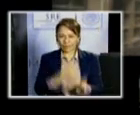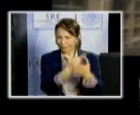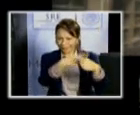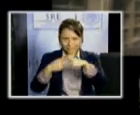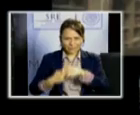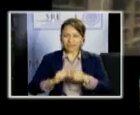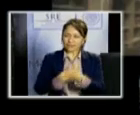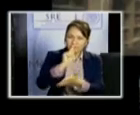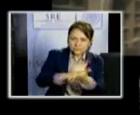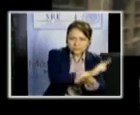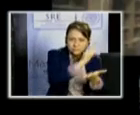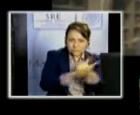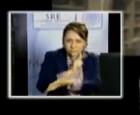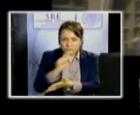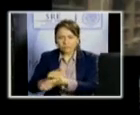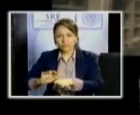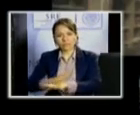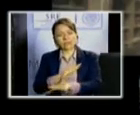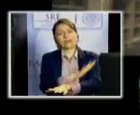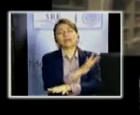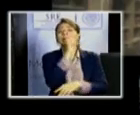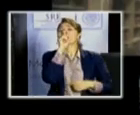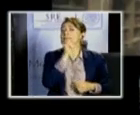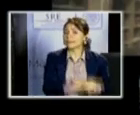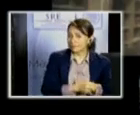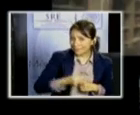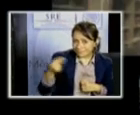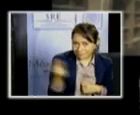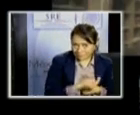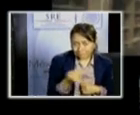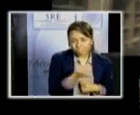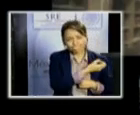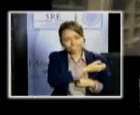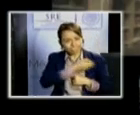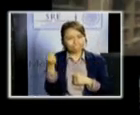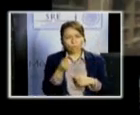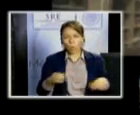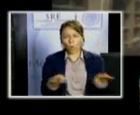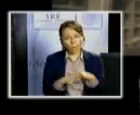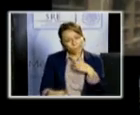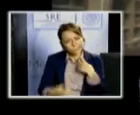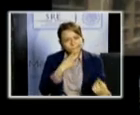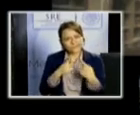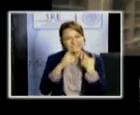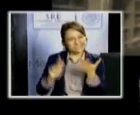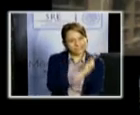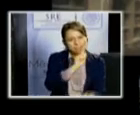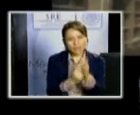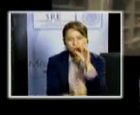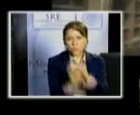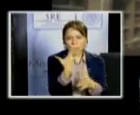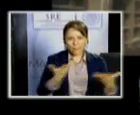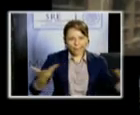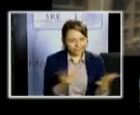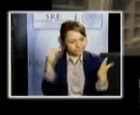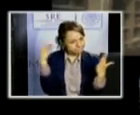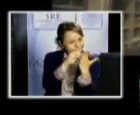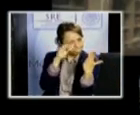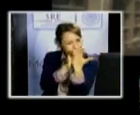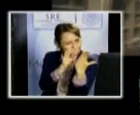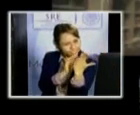regional y desarrollar los espacios de coordinación para la armonización de políticas que hagan más fácil el tránsito hacia el